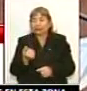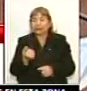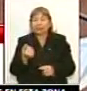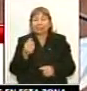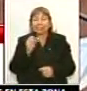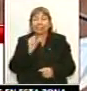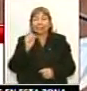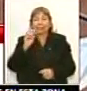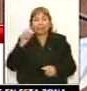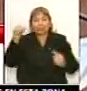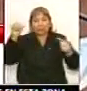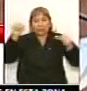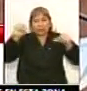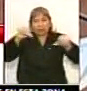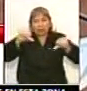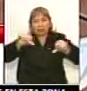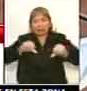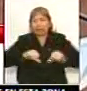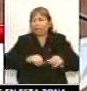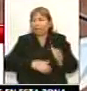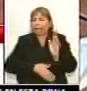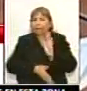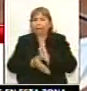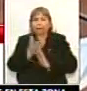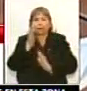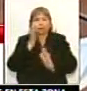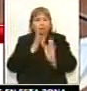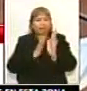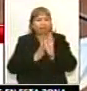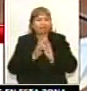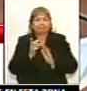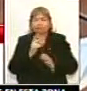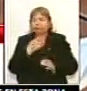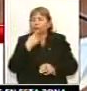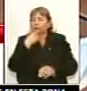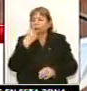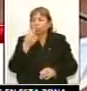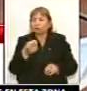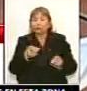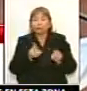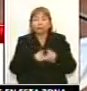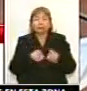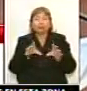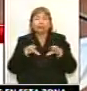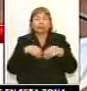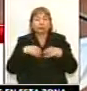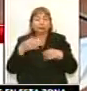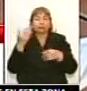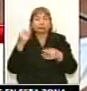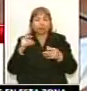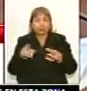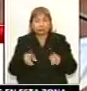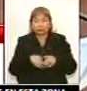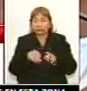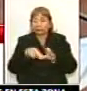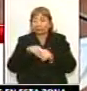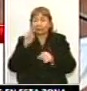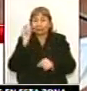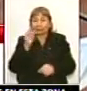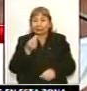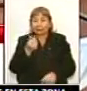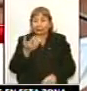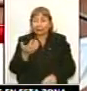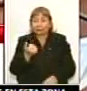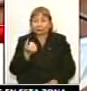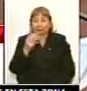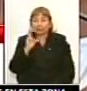sistema quiebra. Falso, de toda falsedad. Y dijeron lo mismo cuando aprobamos las leyes anteriores. Retiro de los aportes a